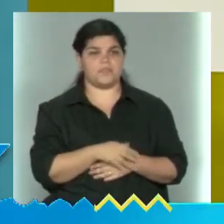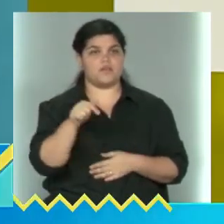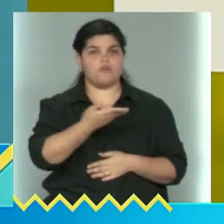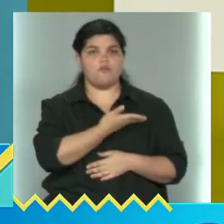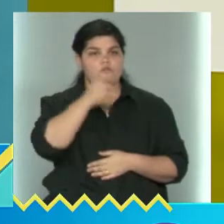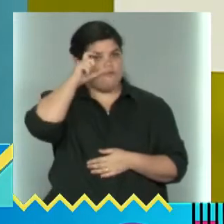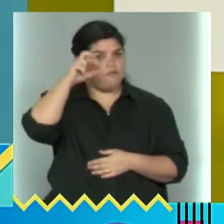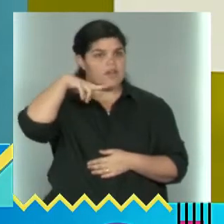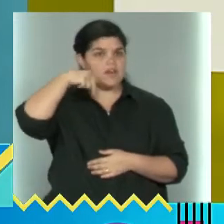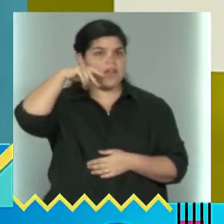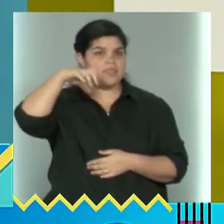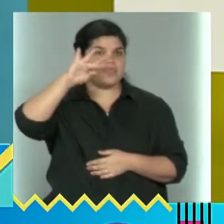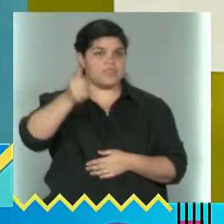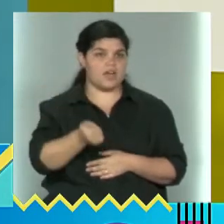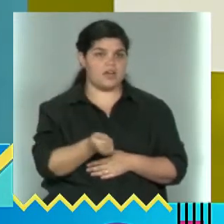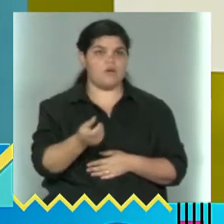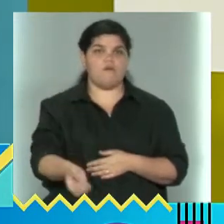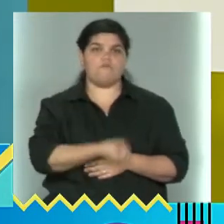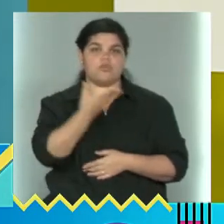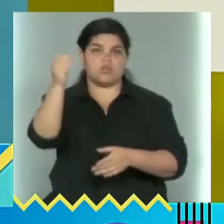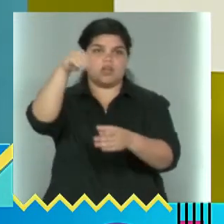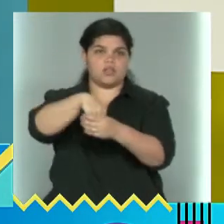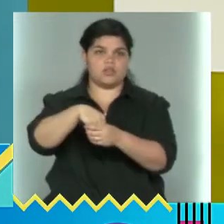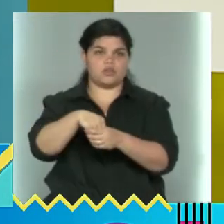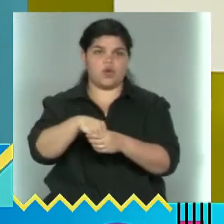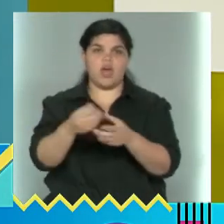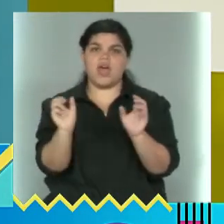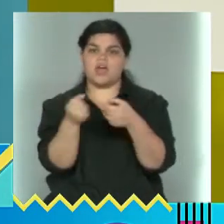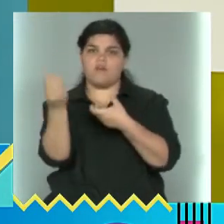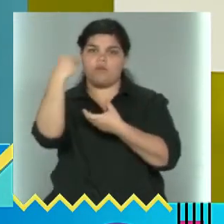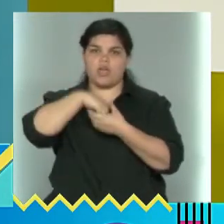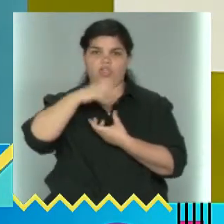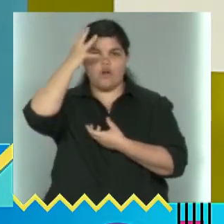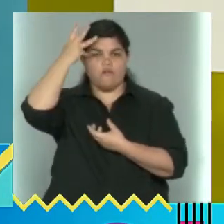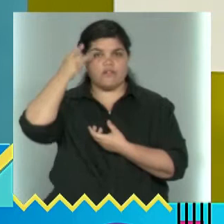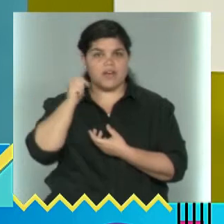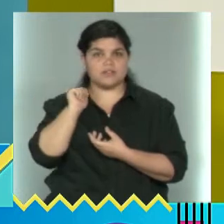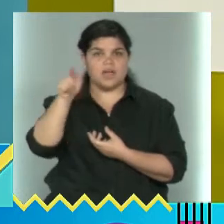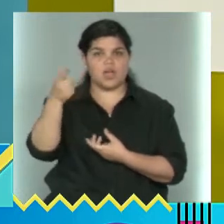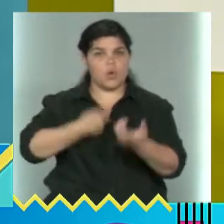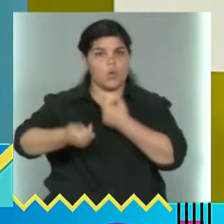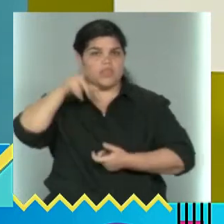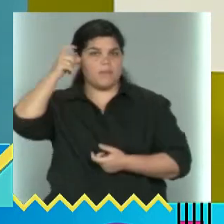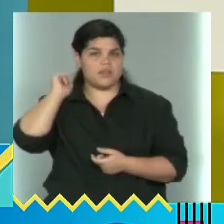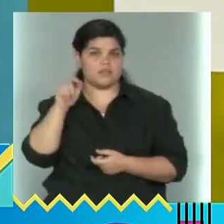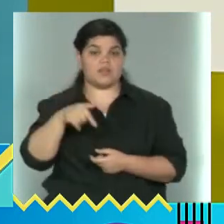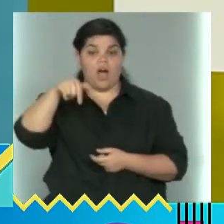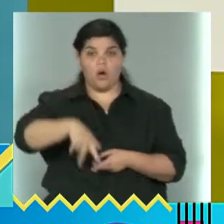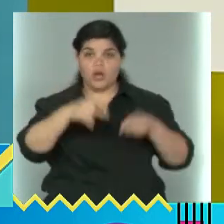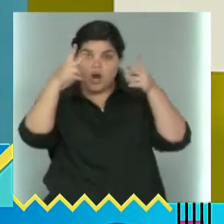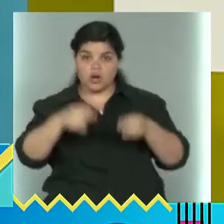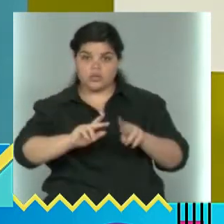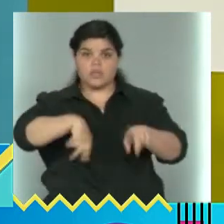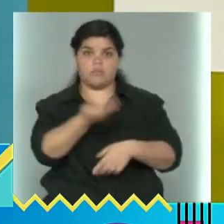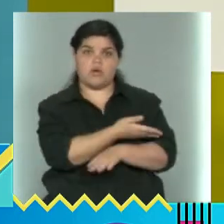Fernanda Martín, voluntaria entonces en un campo de refugiados en Francia, pasaba también dándonos su visión en Distintos Parecidos. Nos vamos a ir a un pequeño corte y